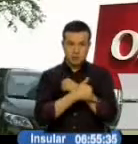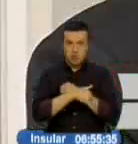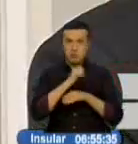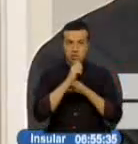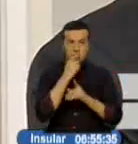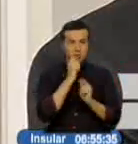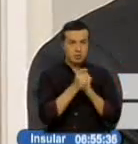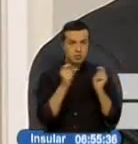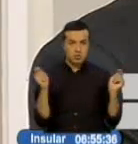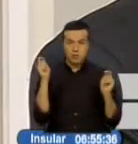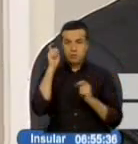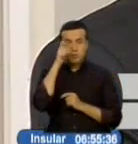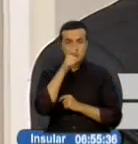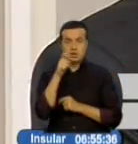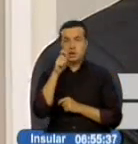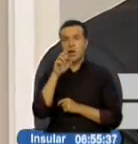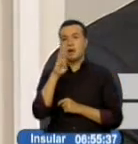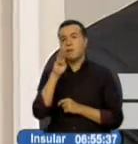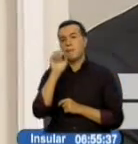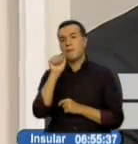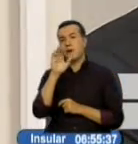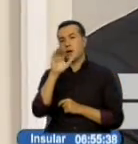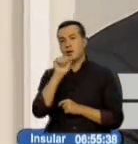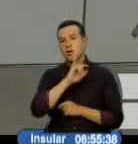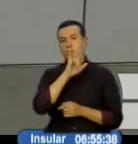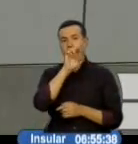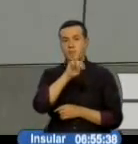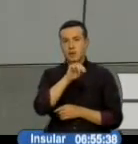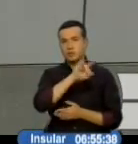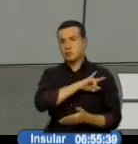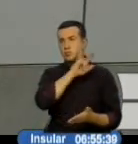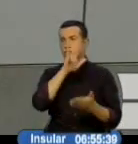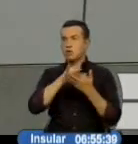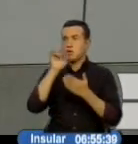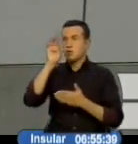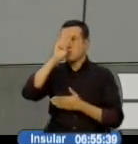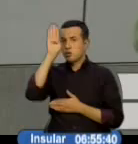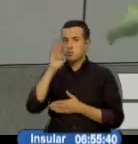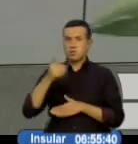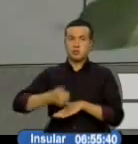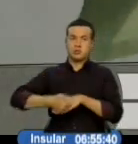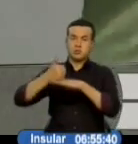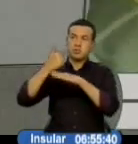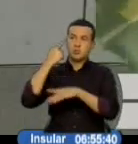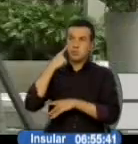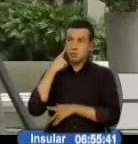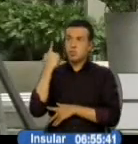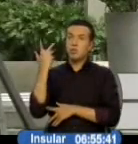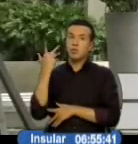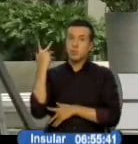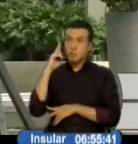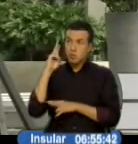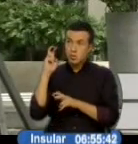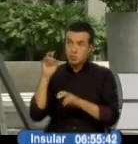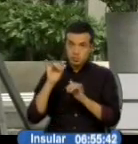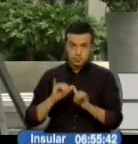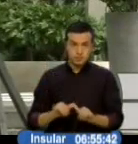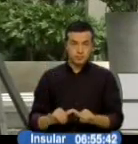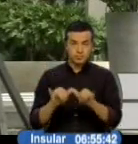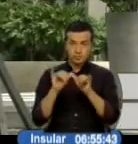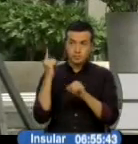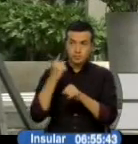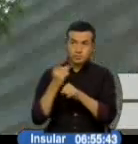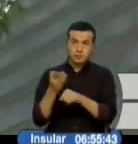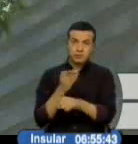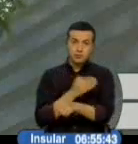Ecuador, cuyo fiscal general Carlos Baca Mancheno viajó este martes a Brasil para reunirse con las autoridades a fin de conocer los avances de la investigación. Un día